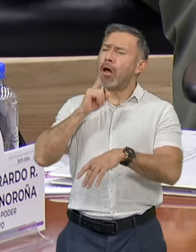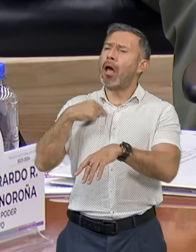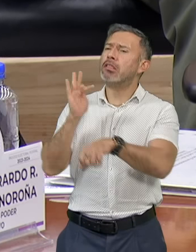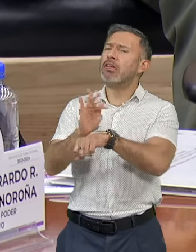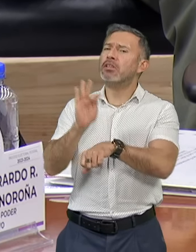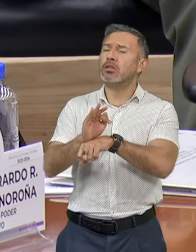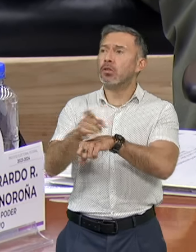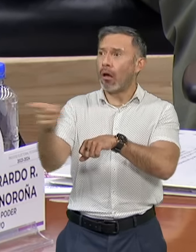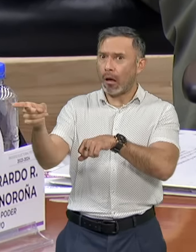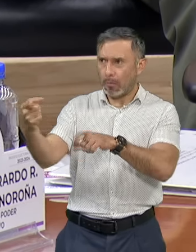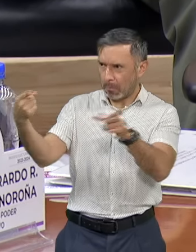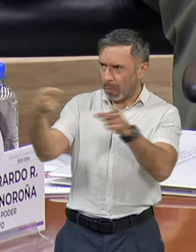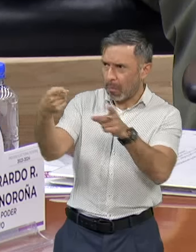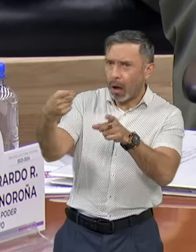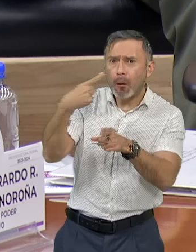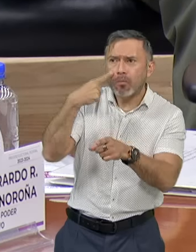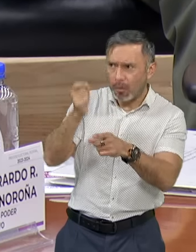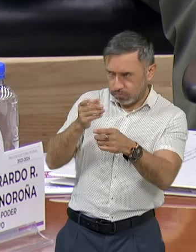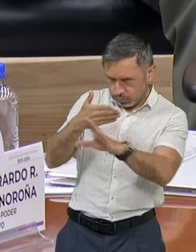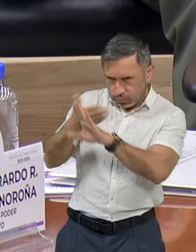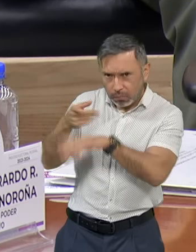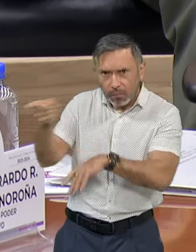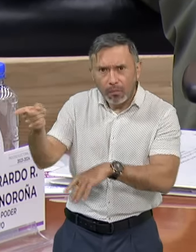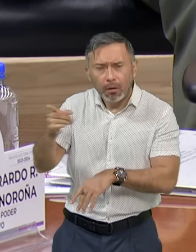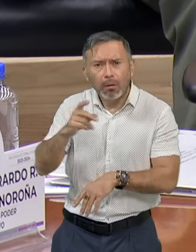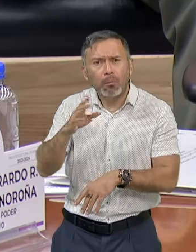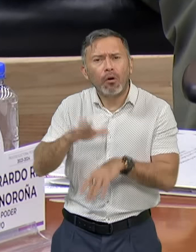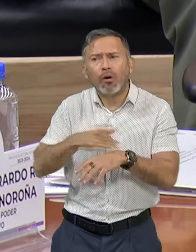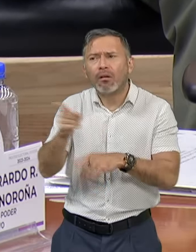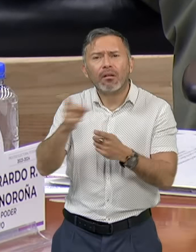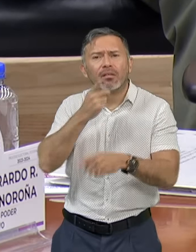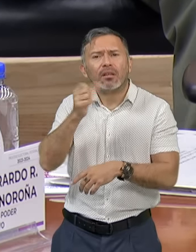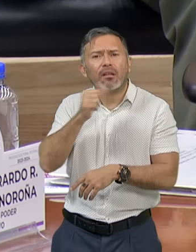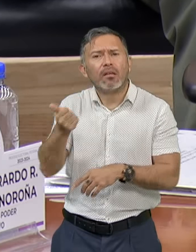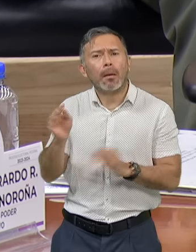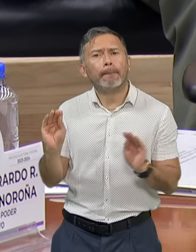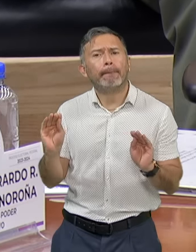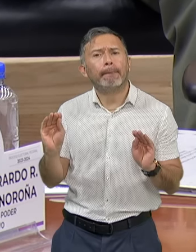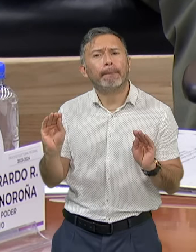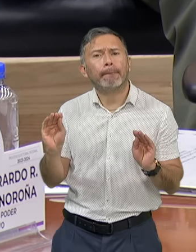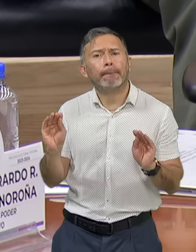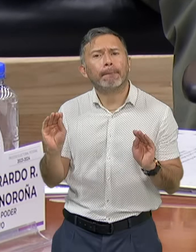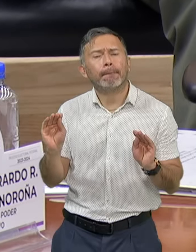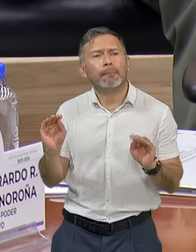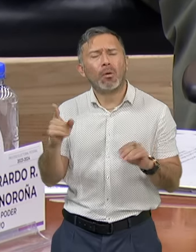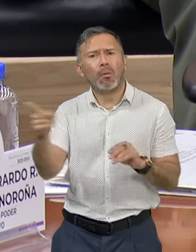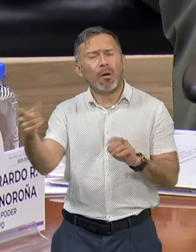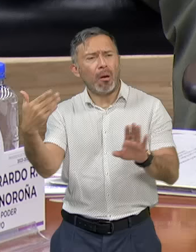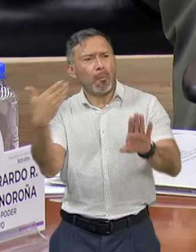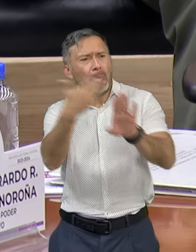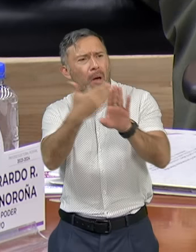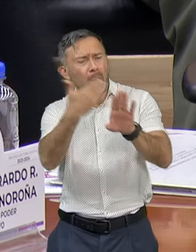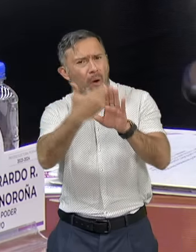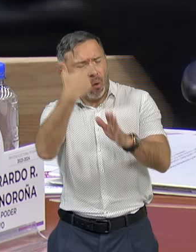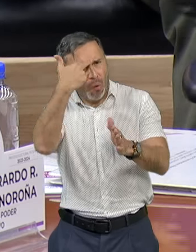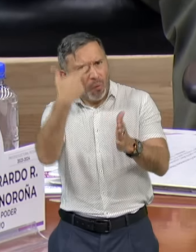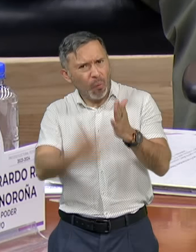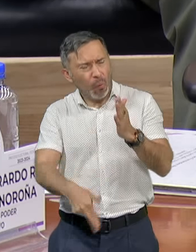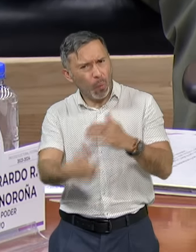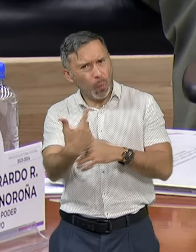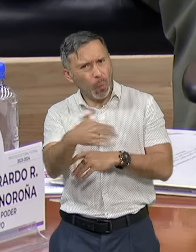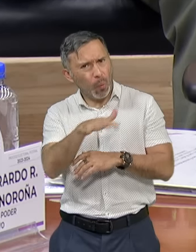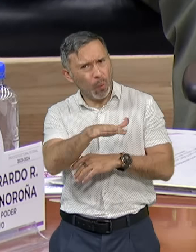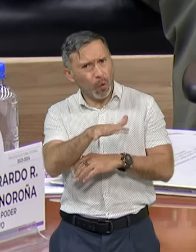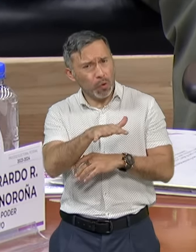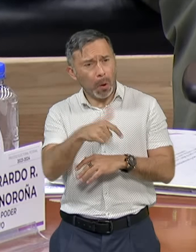nada fueron ataques grotescos no metimos ninguna denuncia y